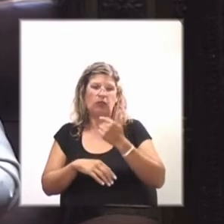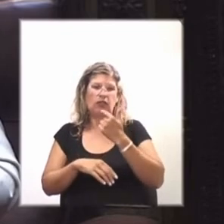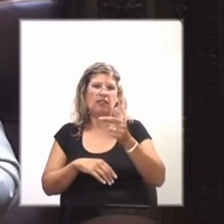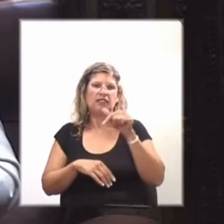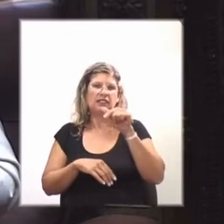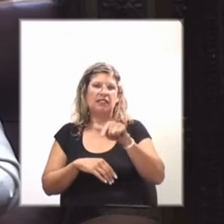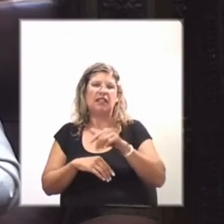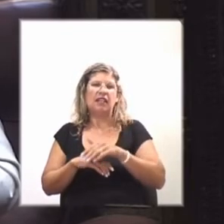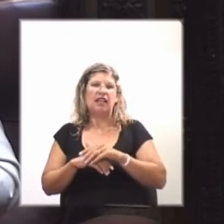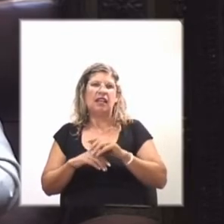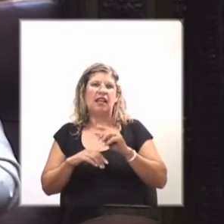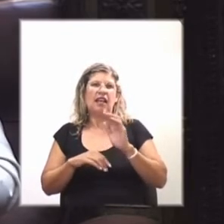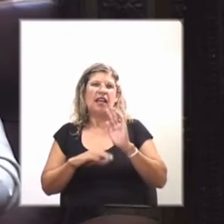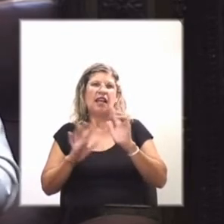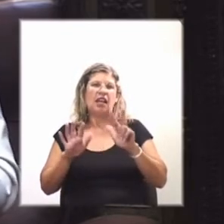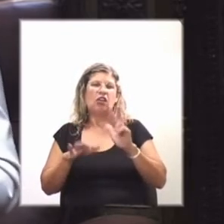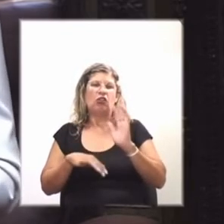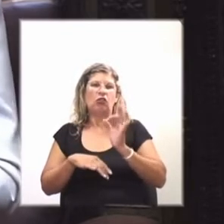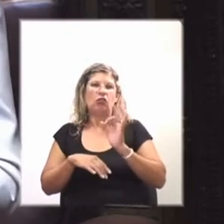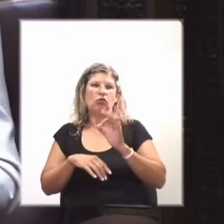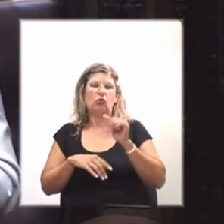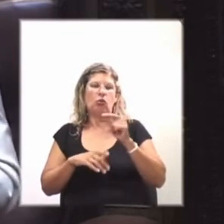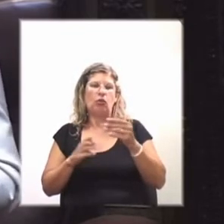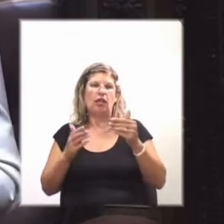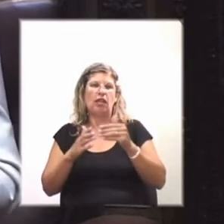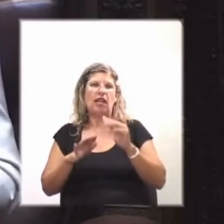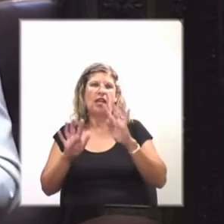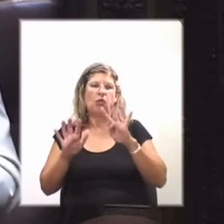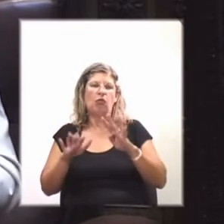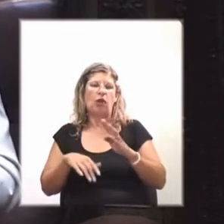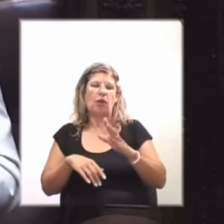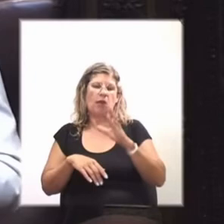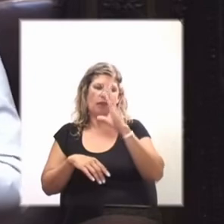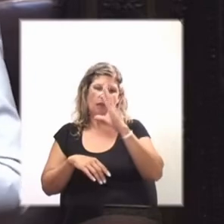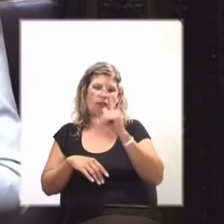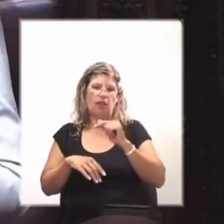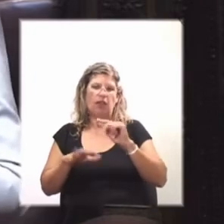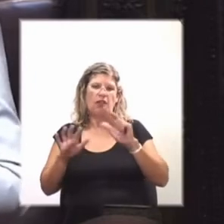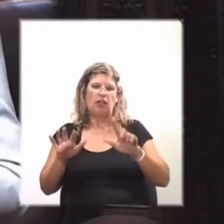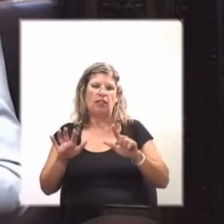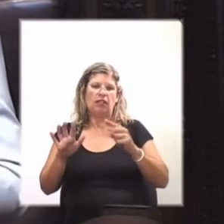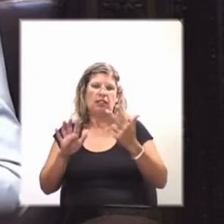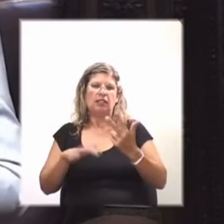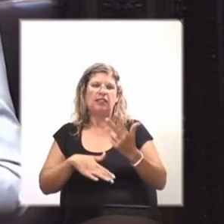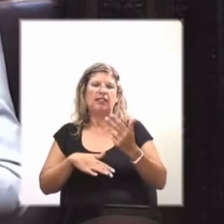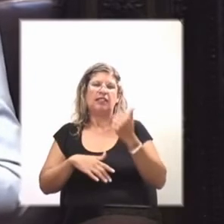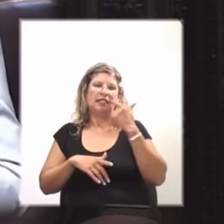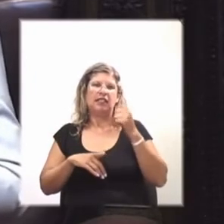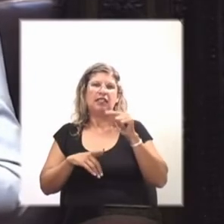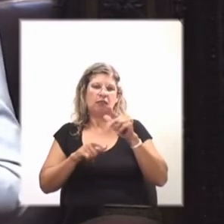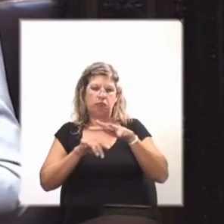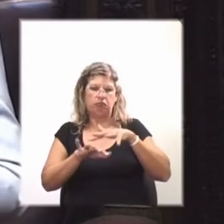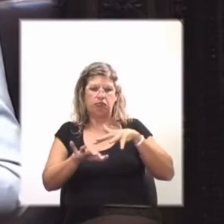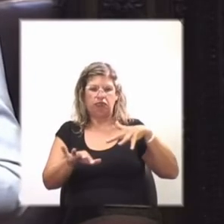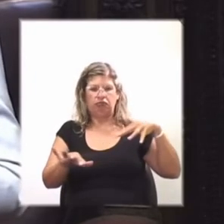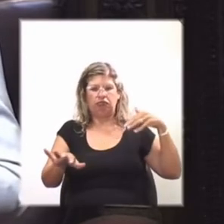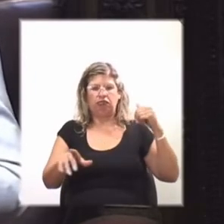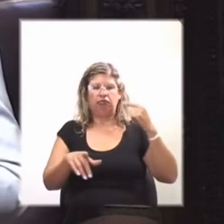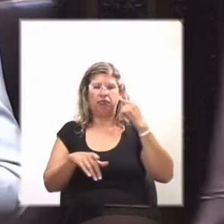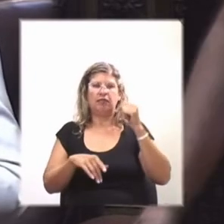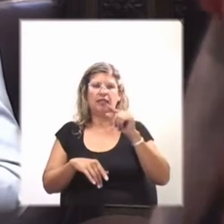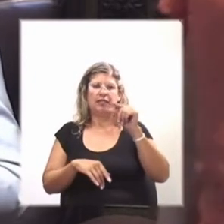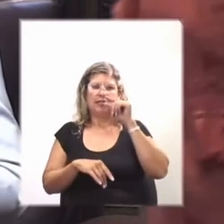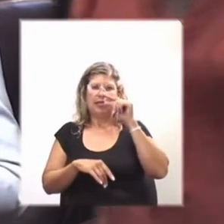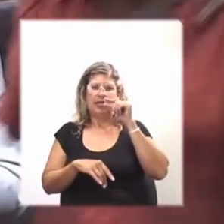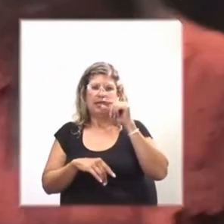Comercio, el 9 de febrero del 73, en un acto público, el general Líber Seregni. Una vez